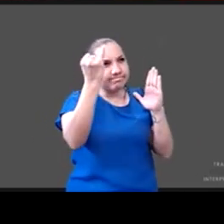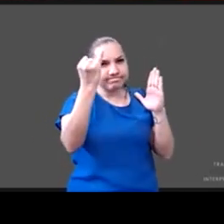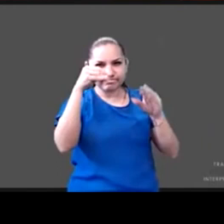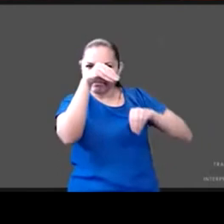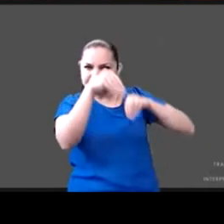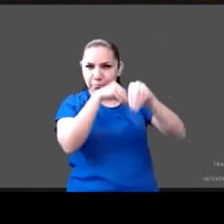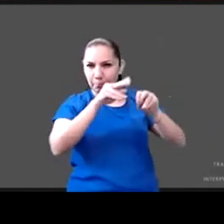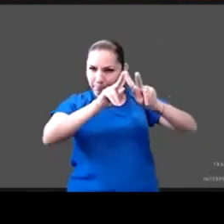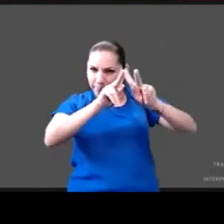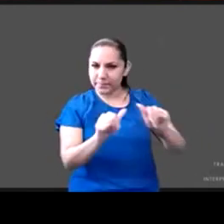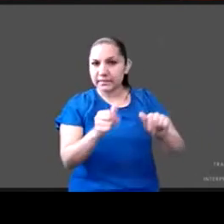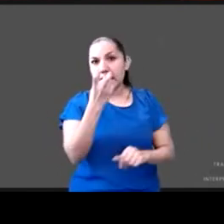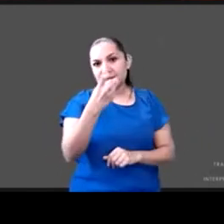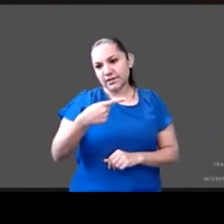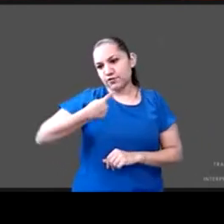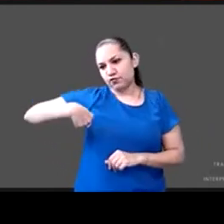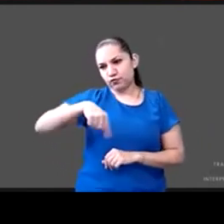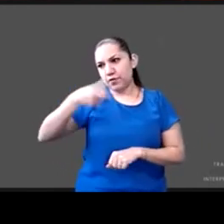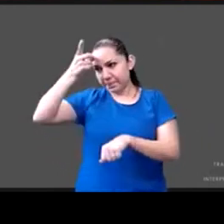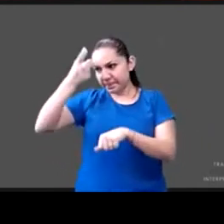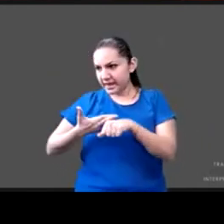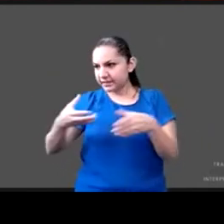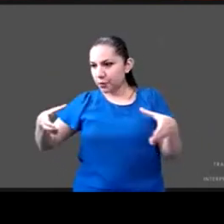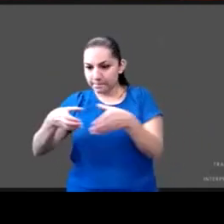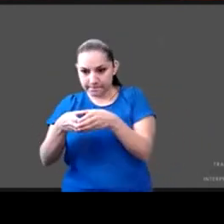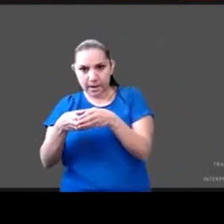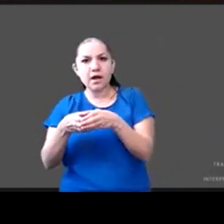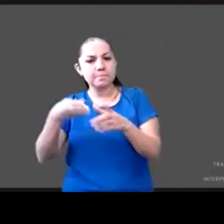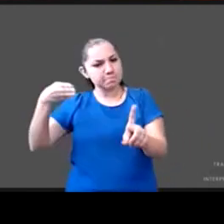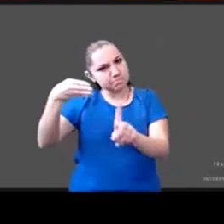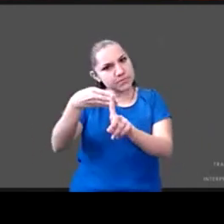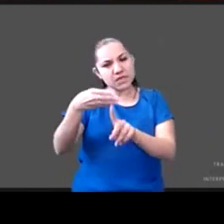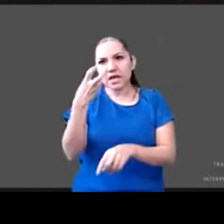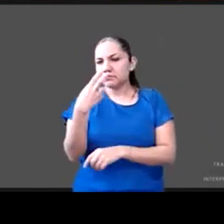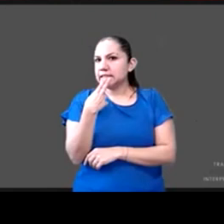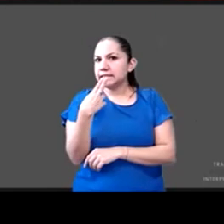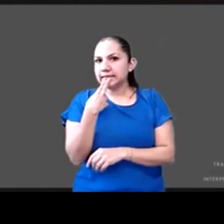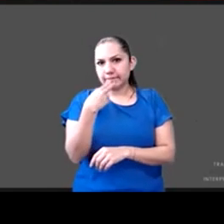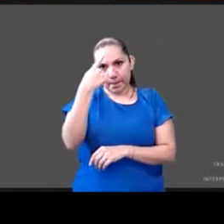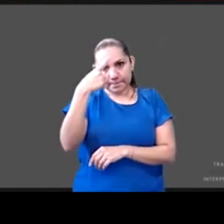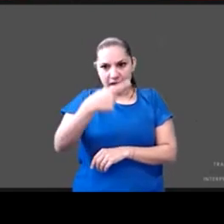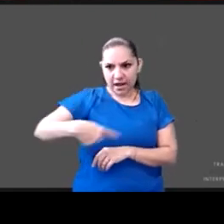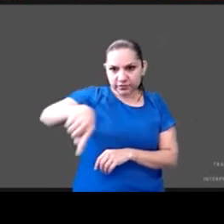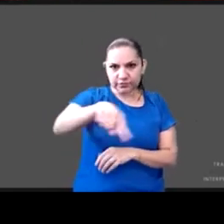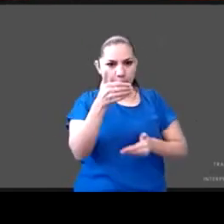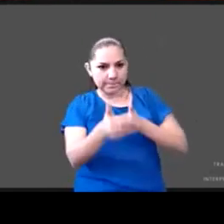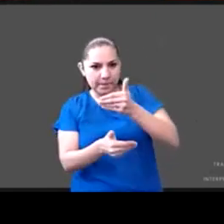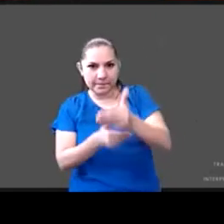dentro de la dirección y este trabajo pues ha sido un paso importante en este trabajo de la estrategia.